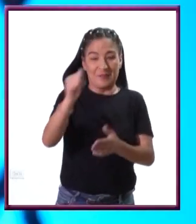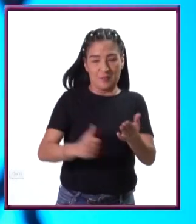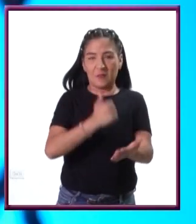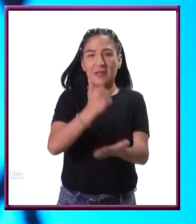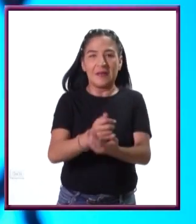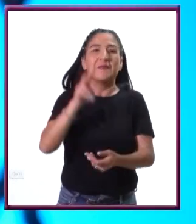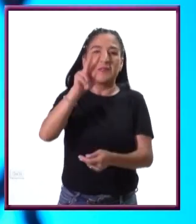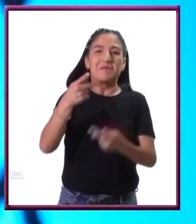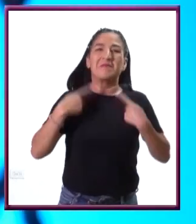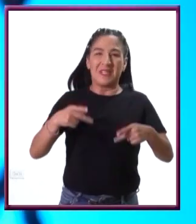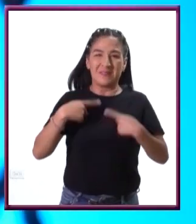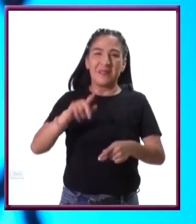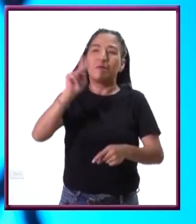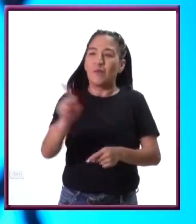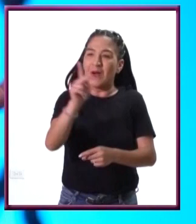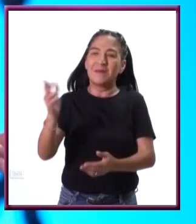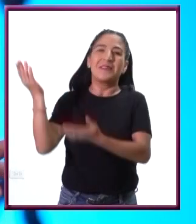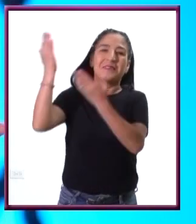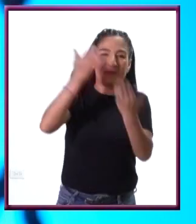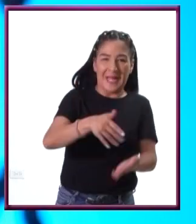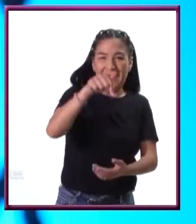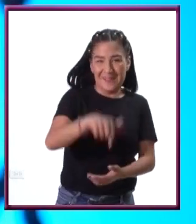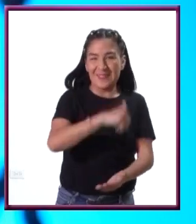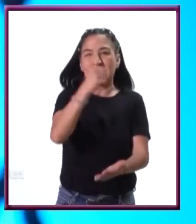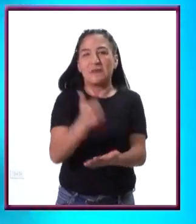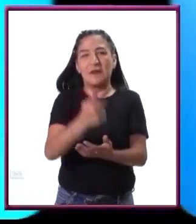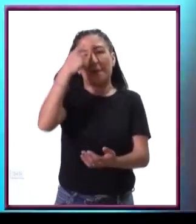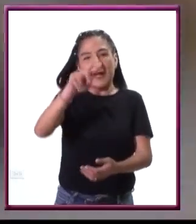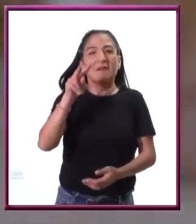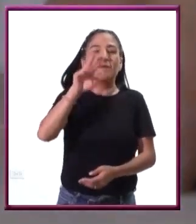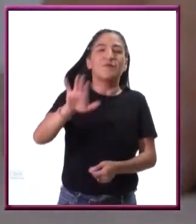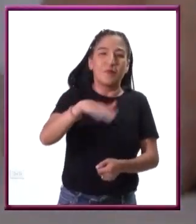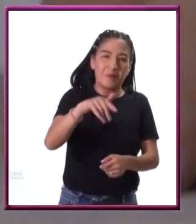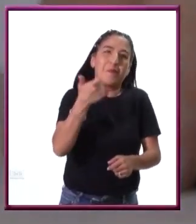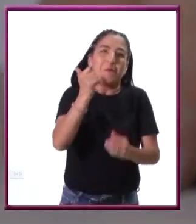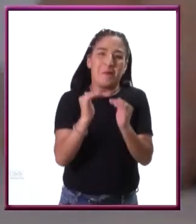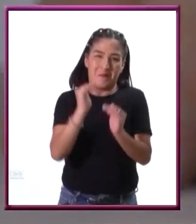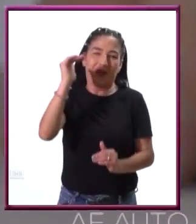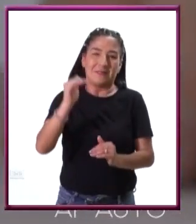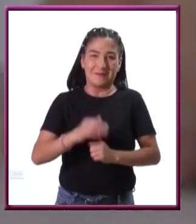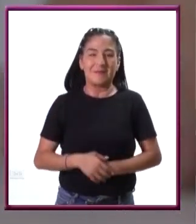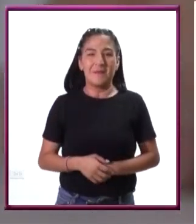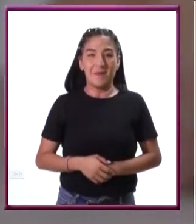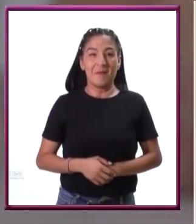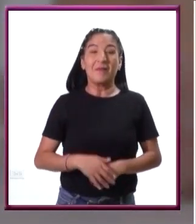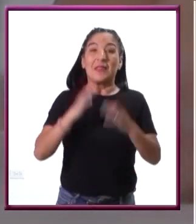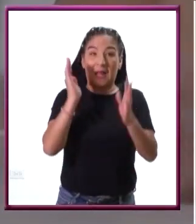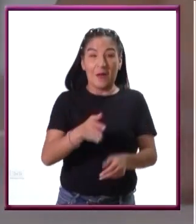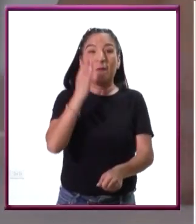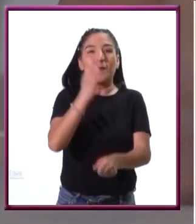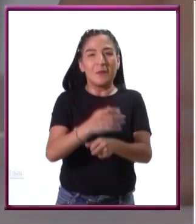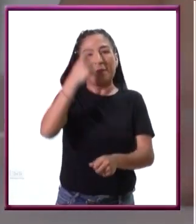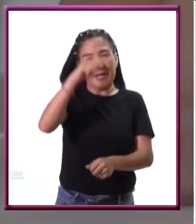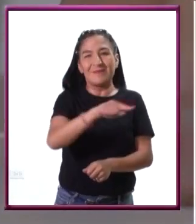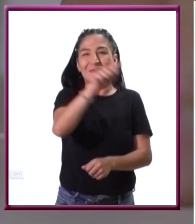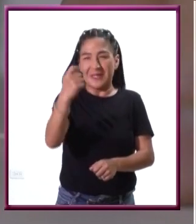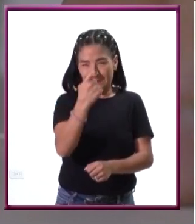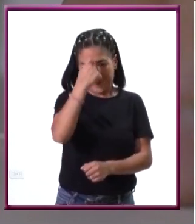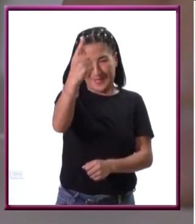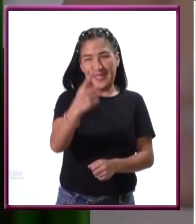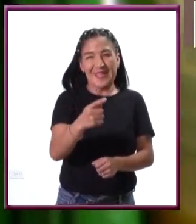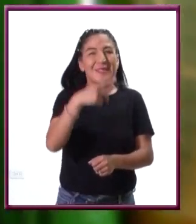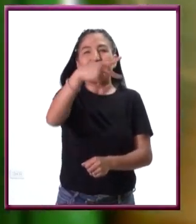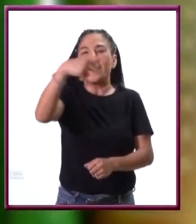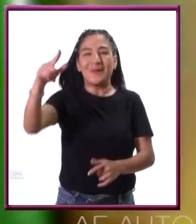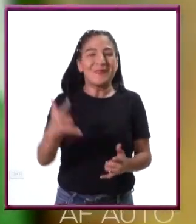provincia haciendo estas actividades para buscar mejores ingresos. Ha llegado el momento para que inventes tu propia historia.